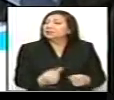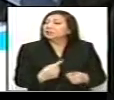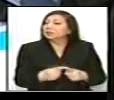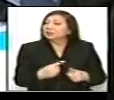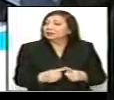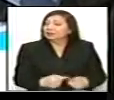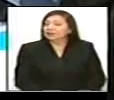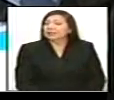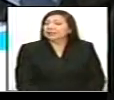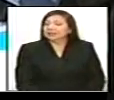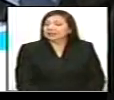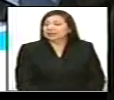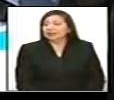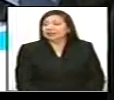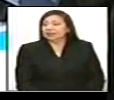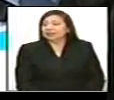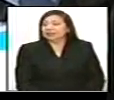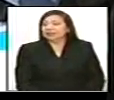a diversos